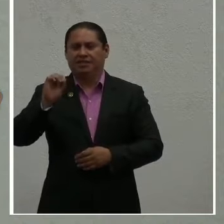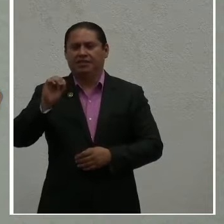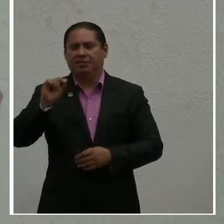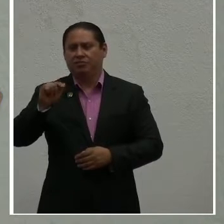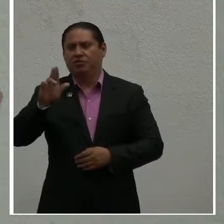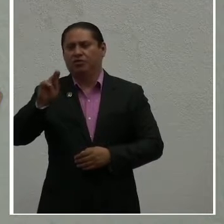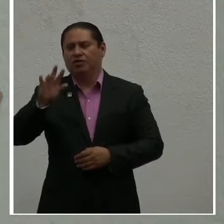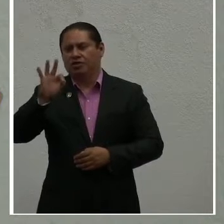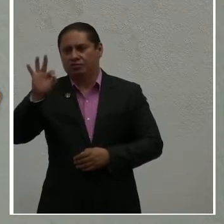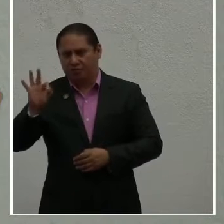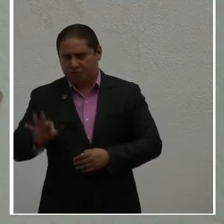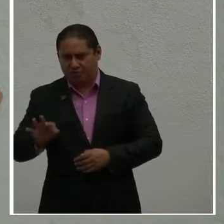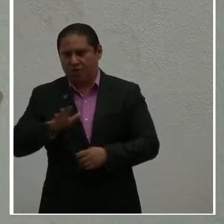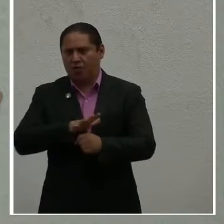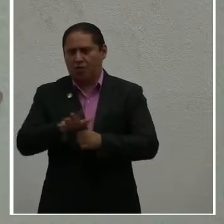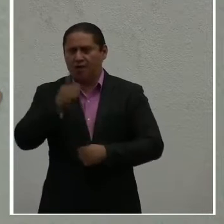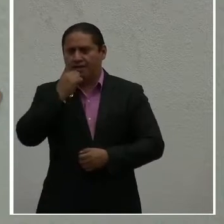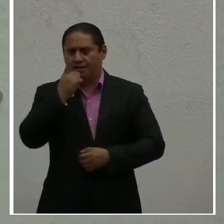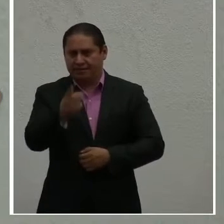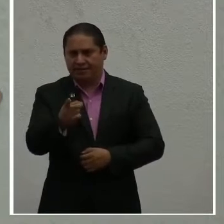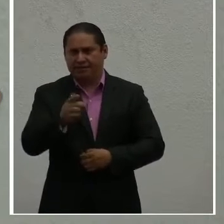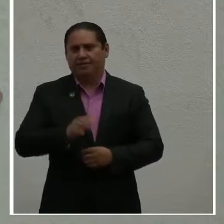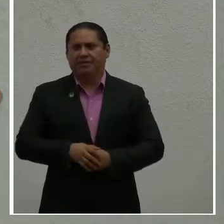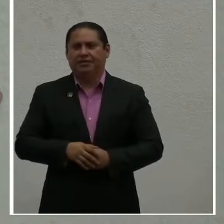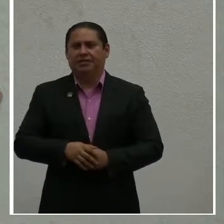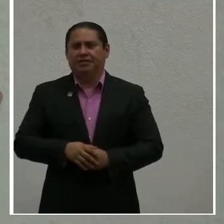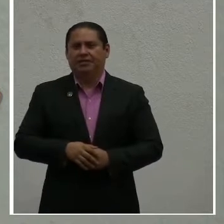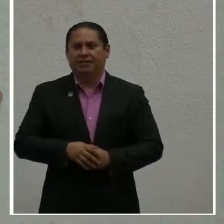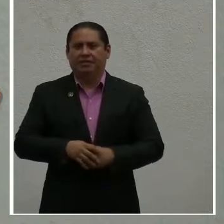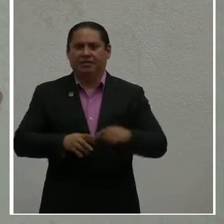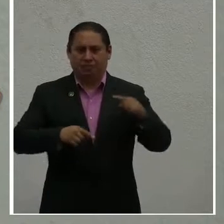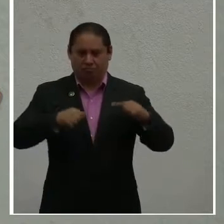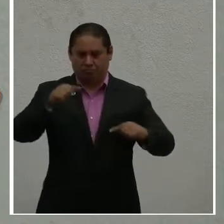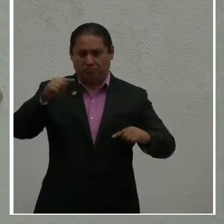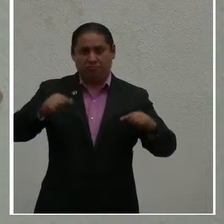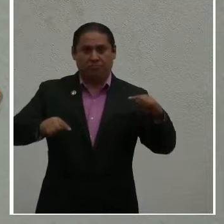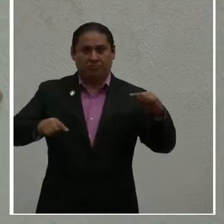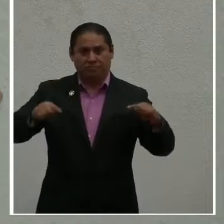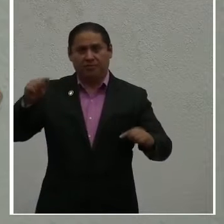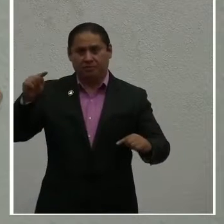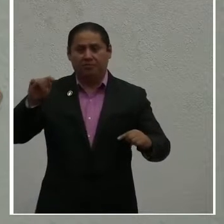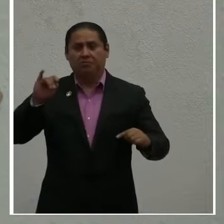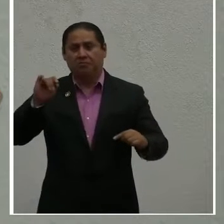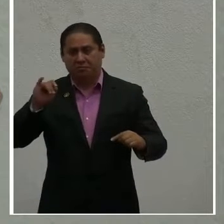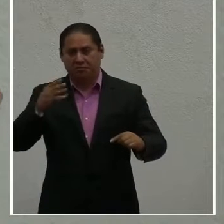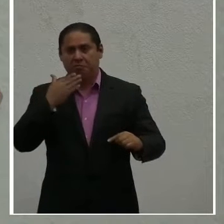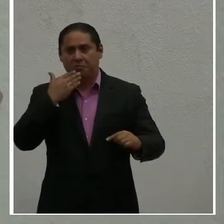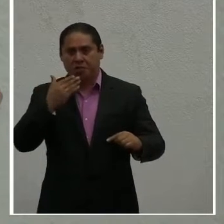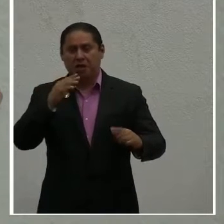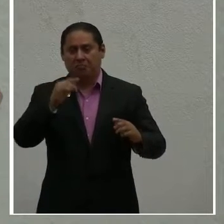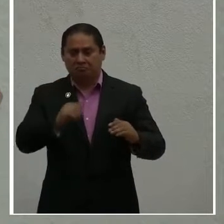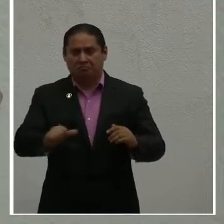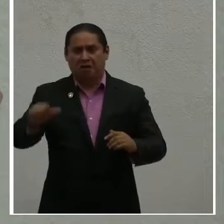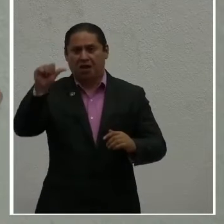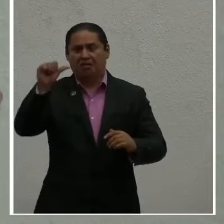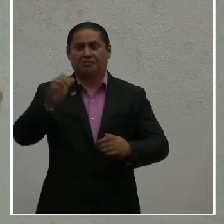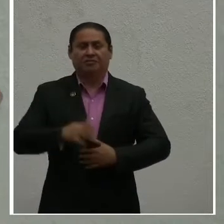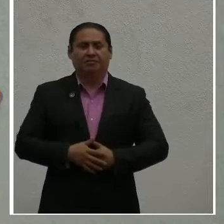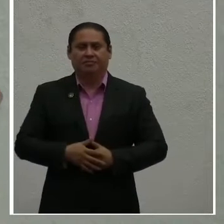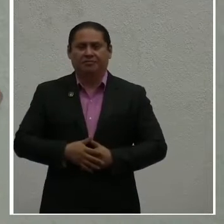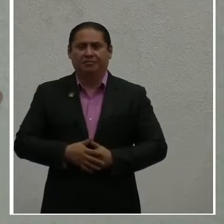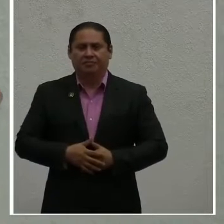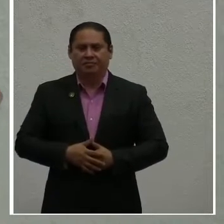60.82%, lo cual nos indica que la estratificación seccional es considerada como muy alta. Por lo que una